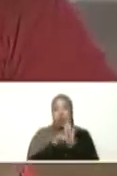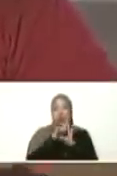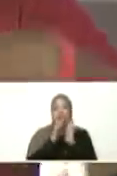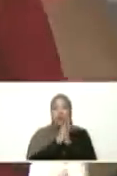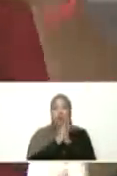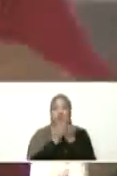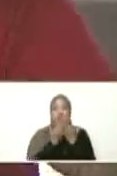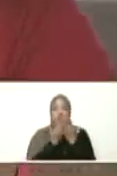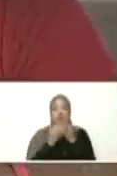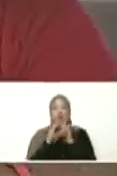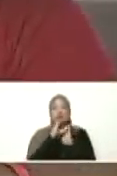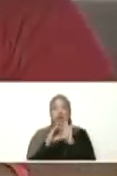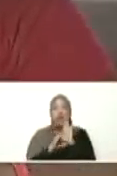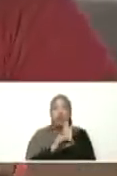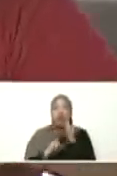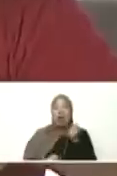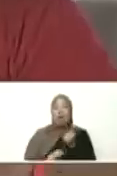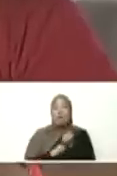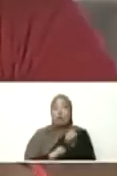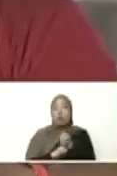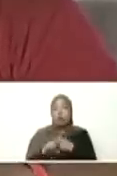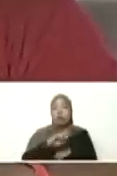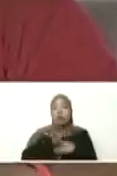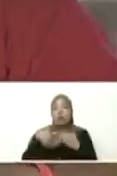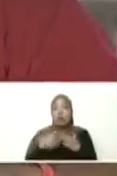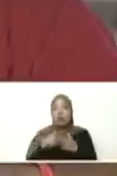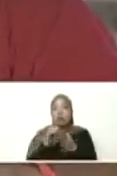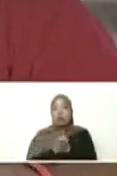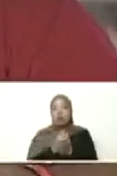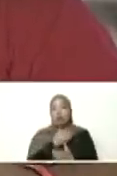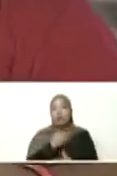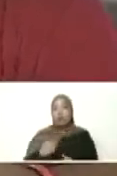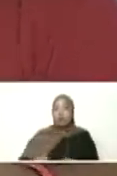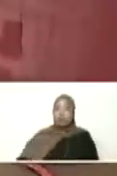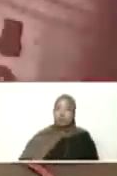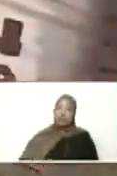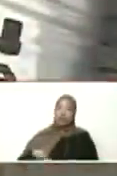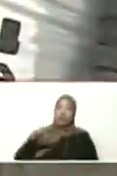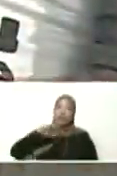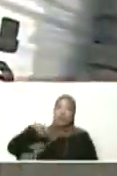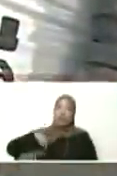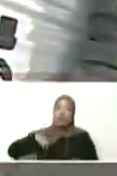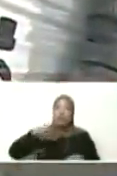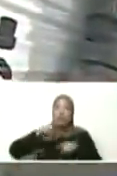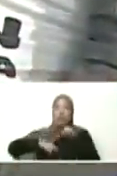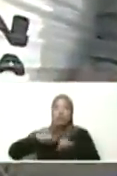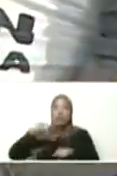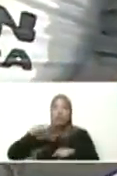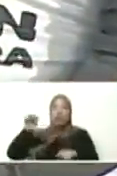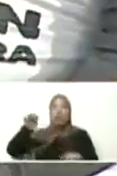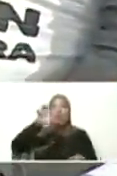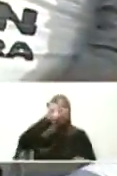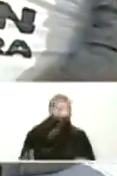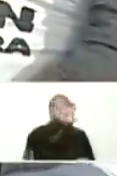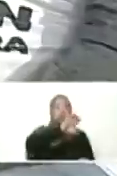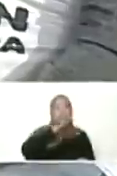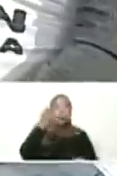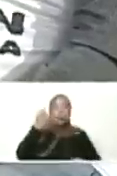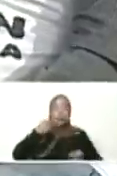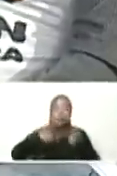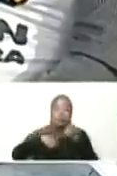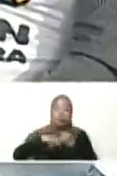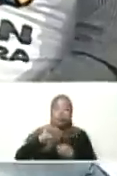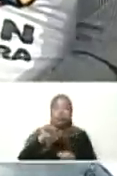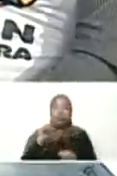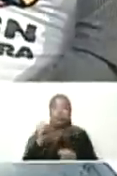la Carta Magna para el beneficio de todos y todas nosotros. Presidente, queremos exportar nuestro producto, queremos producir, presidente, queremos,